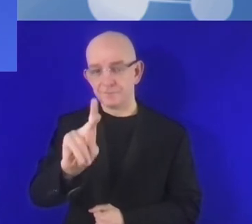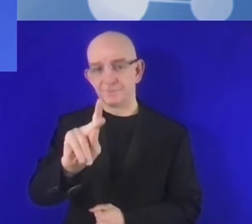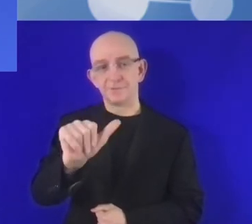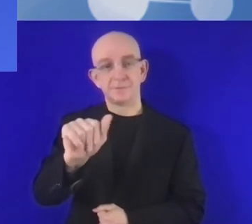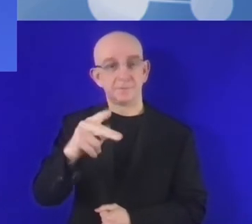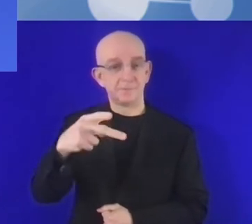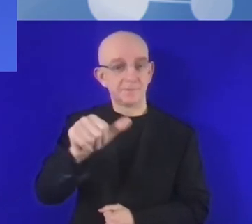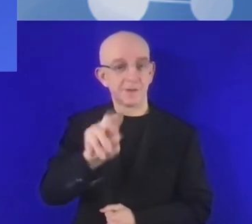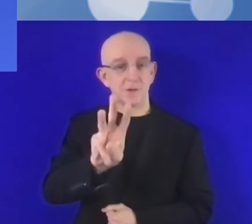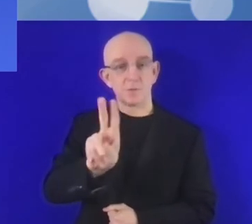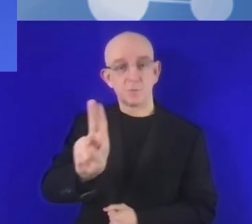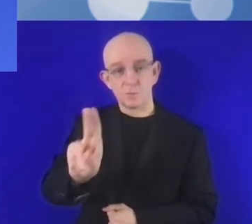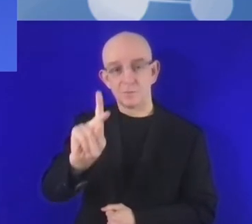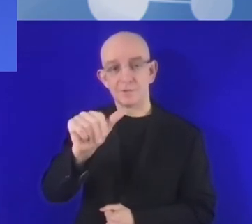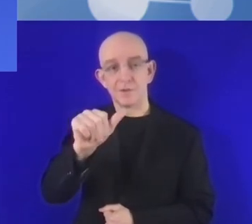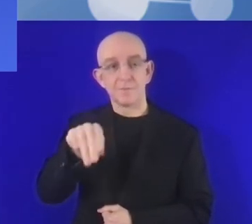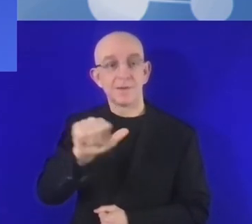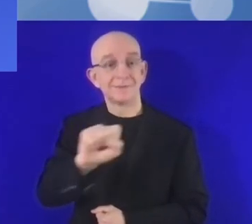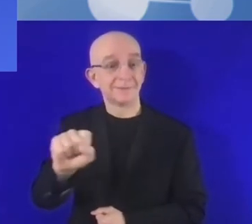Soy estudiante en Togo.